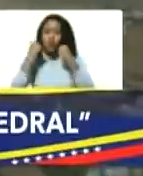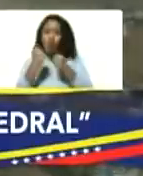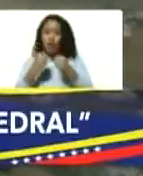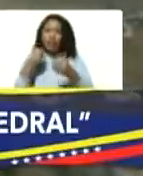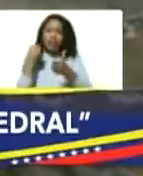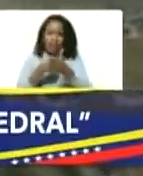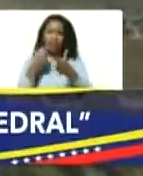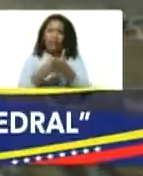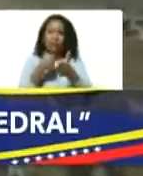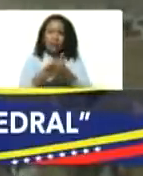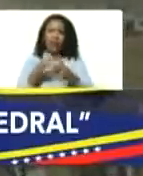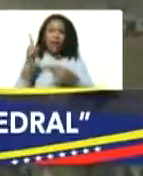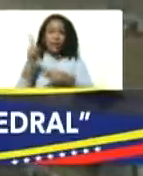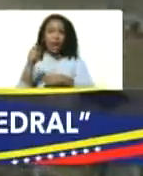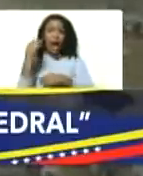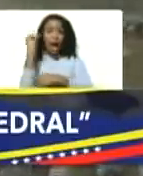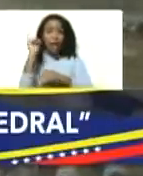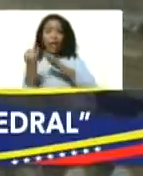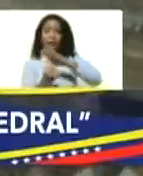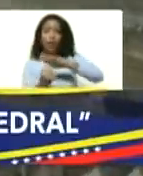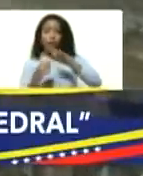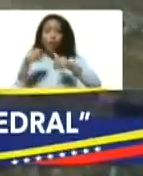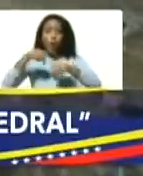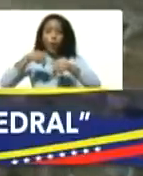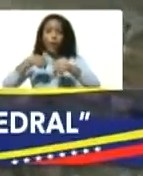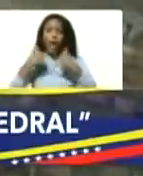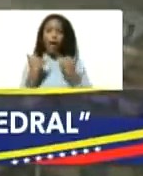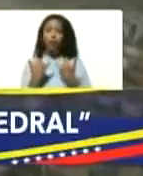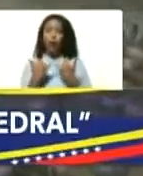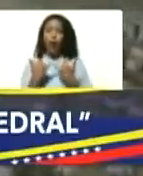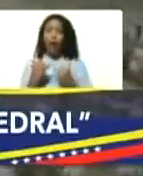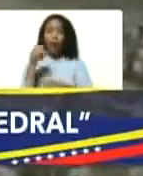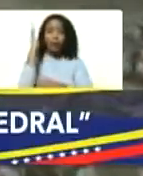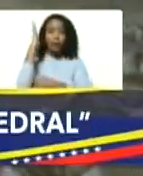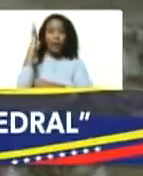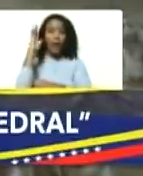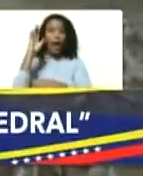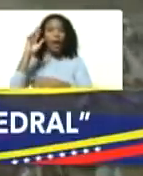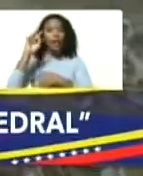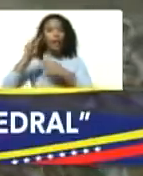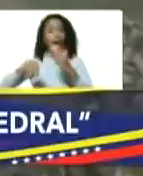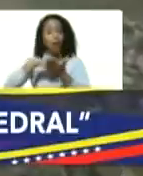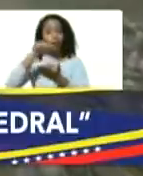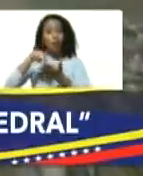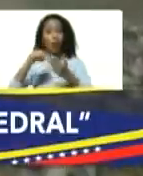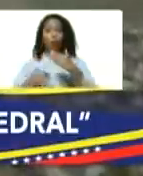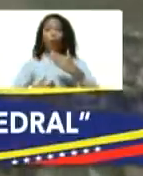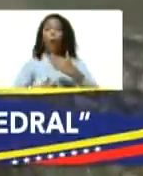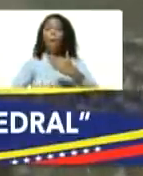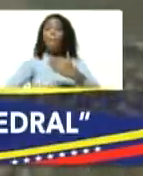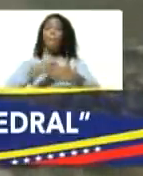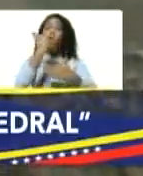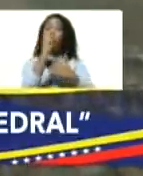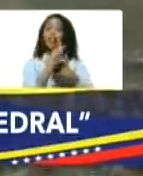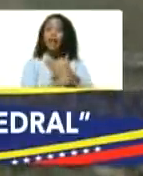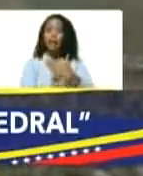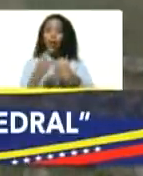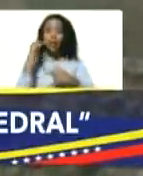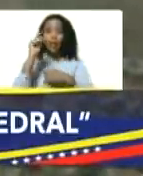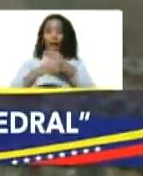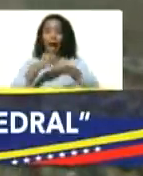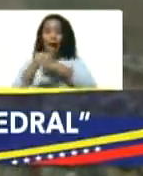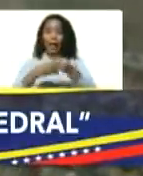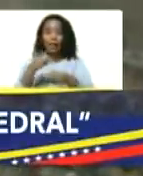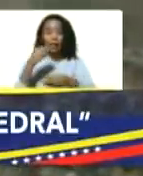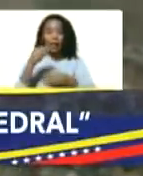un instrumento en la asamblea nacional en este momento hay un proyecto de reforma de la ley contra que tiene que ver con el tema del